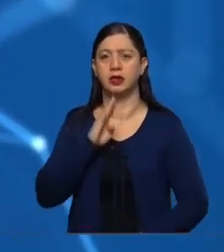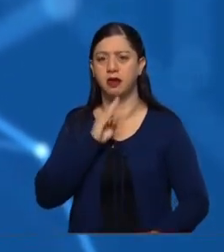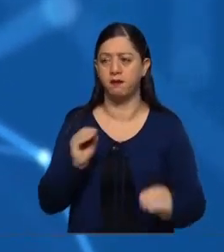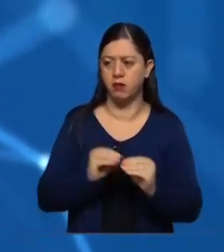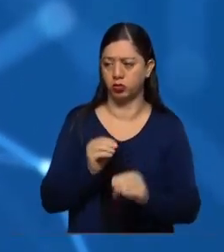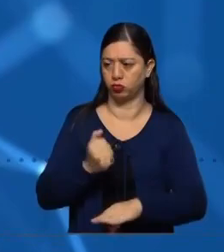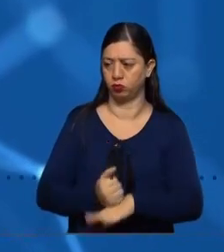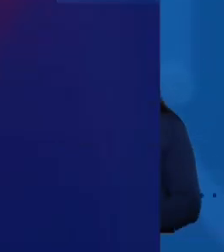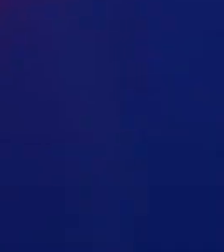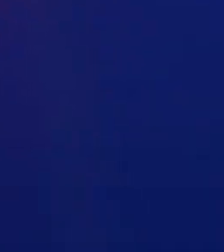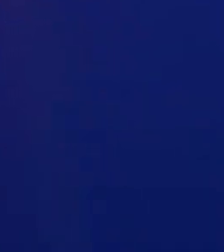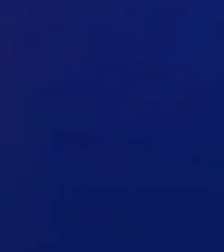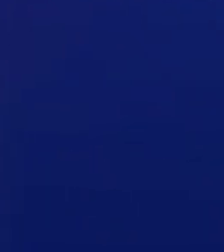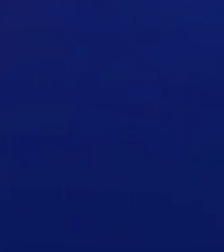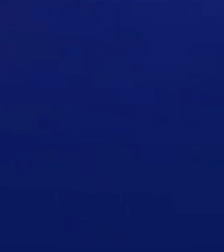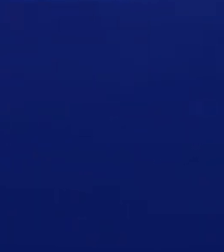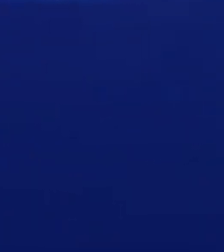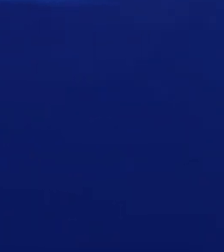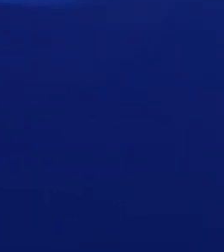¿verdad?